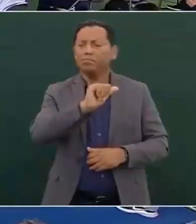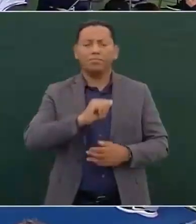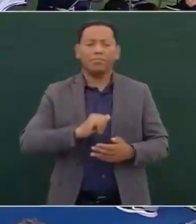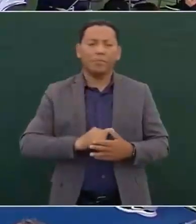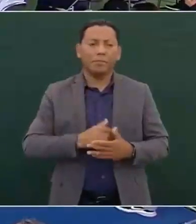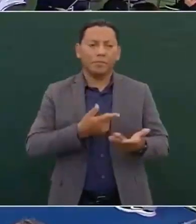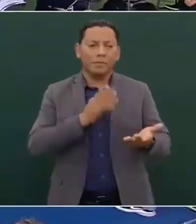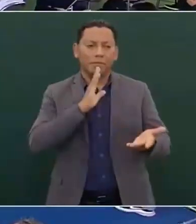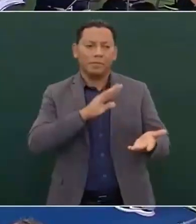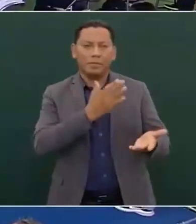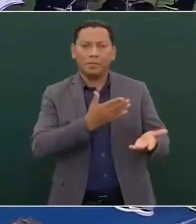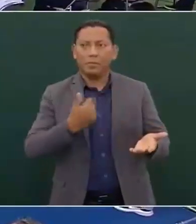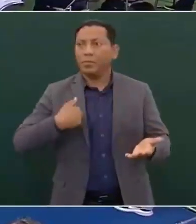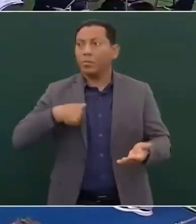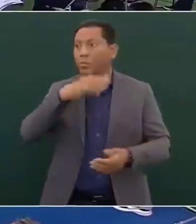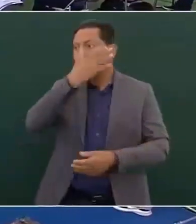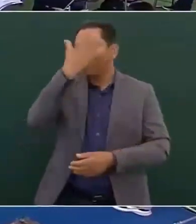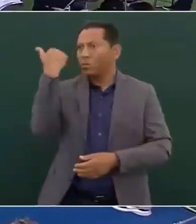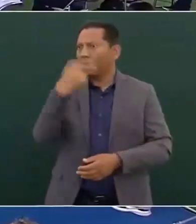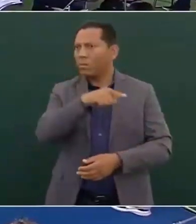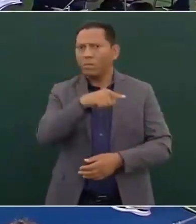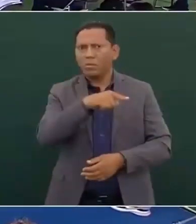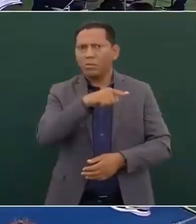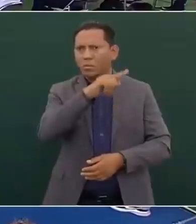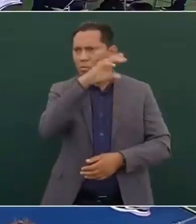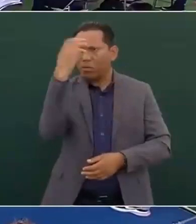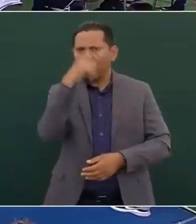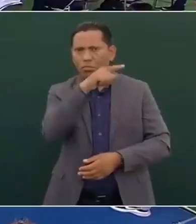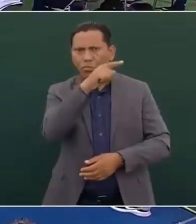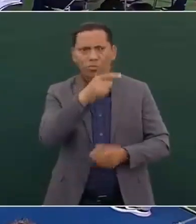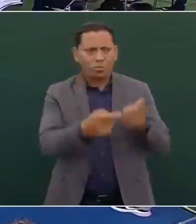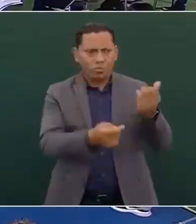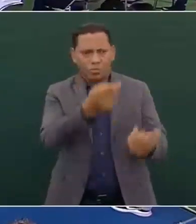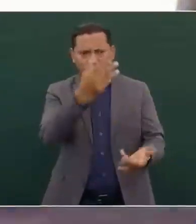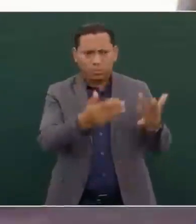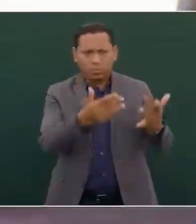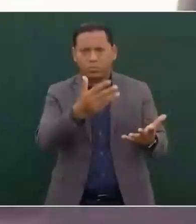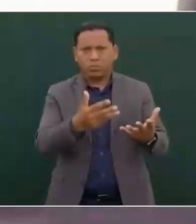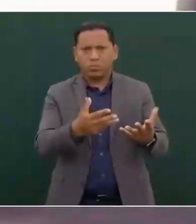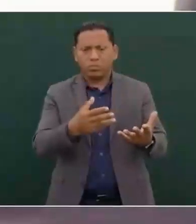Gracias, señor presidente. Yo no sabía que habían quemado